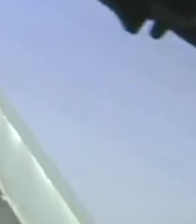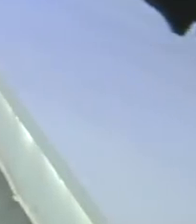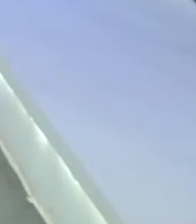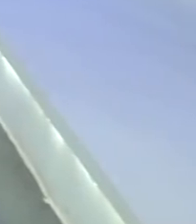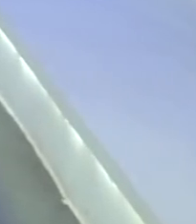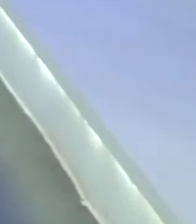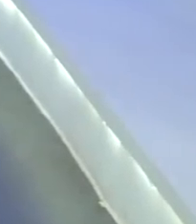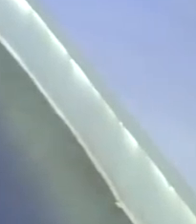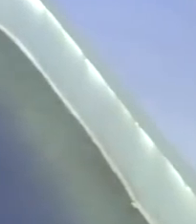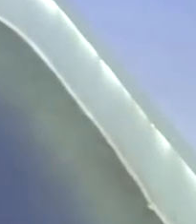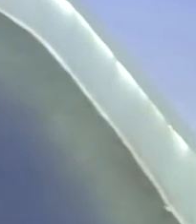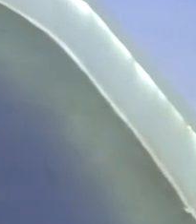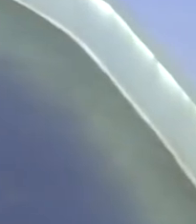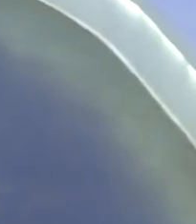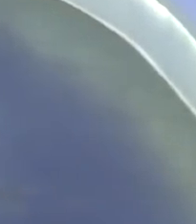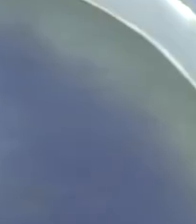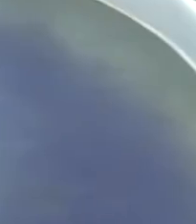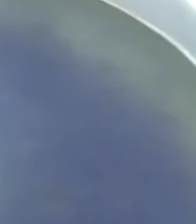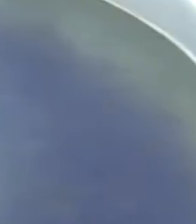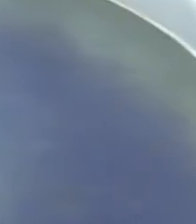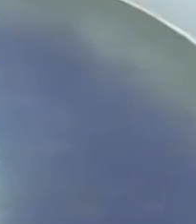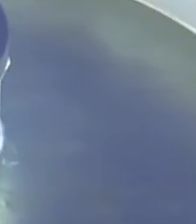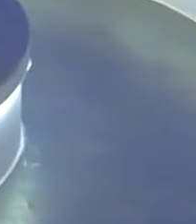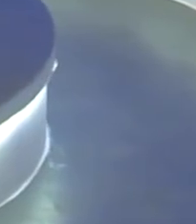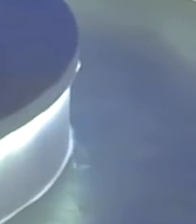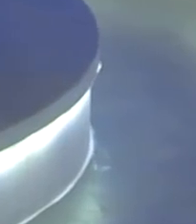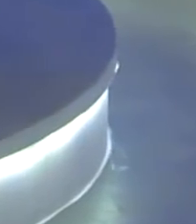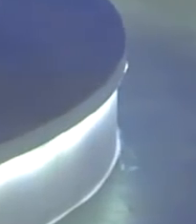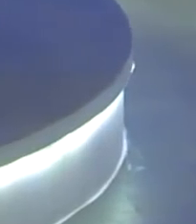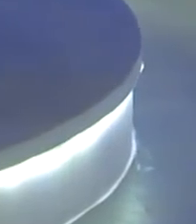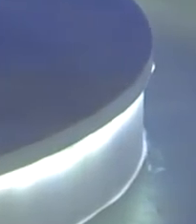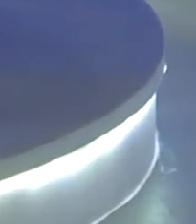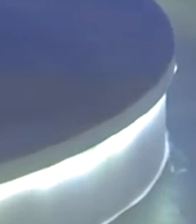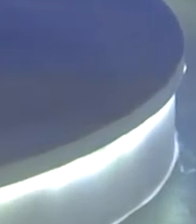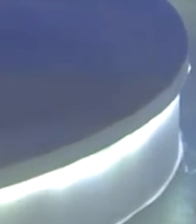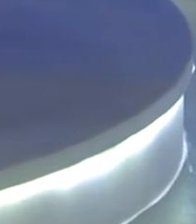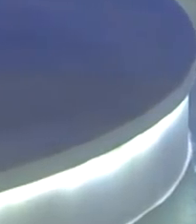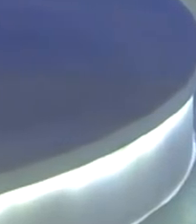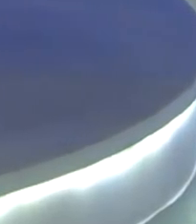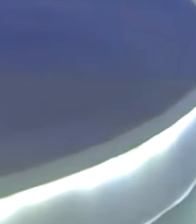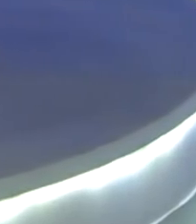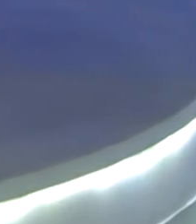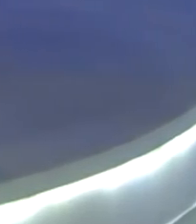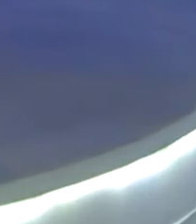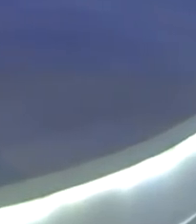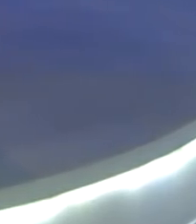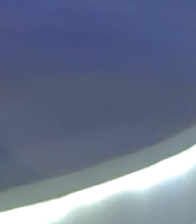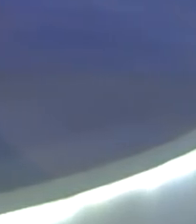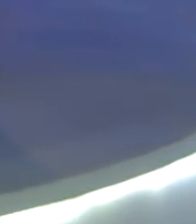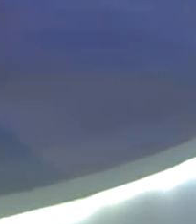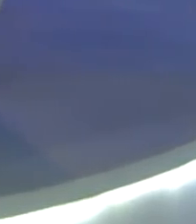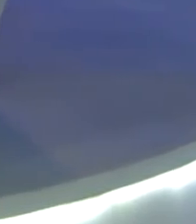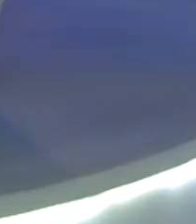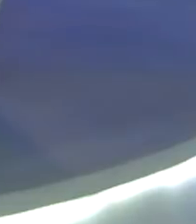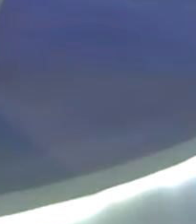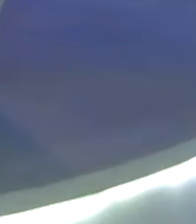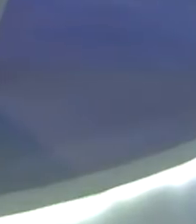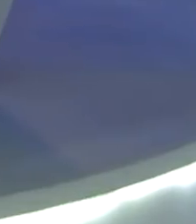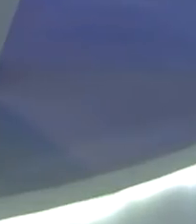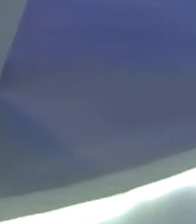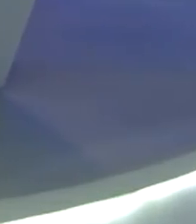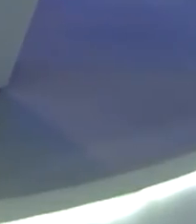viene decisión fuerte para el deportivo saprissa hoy david ramírez me parece que fue radio